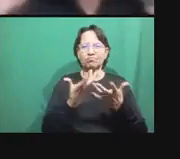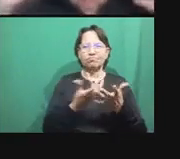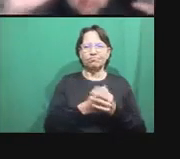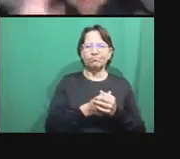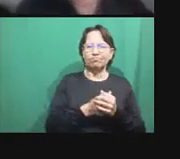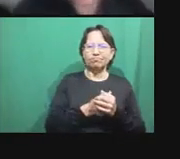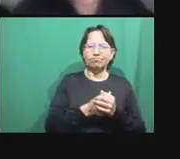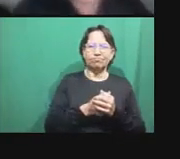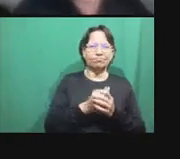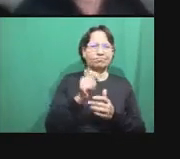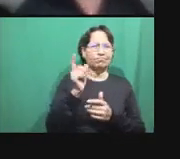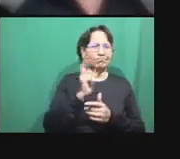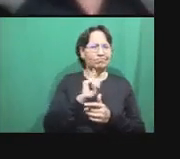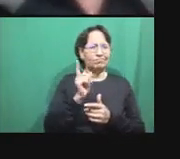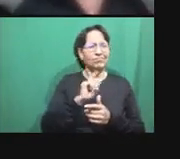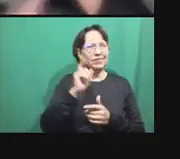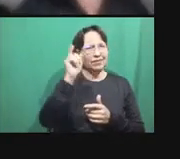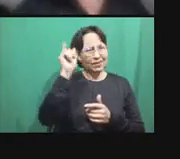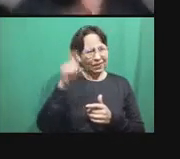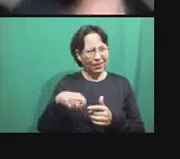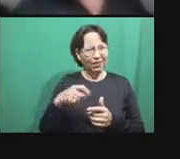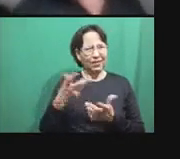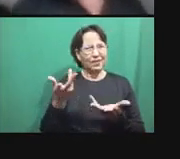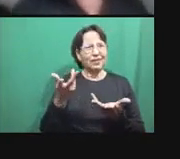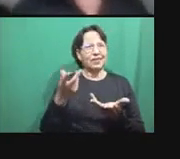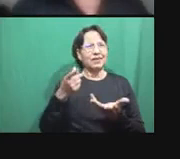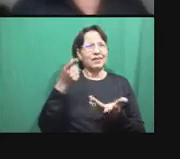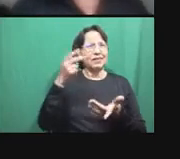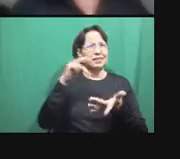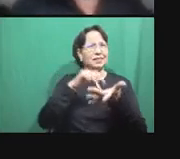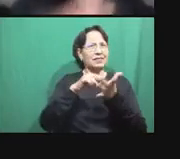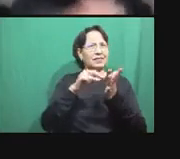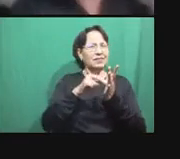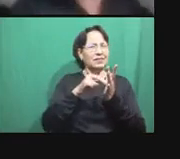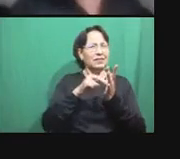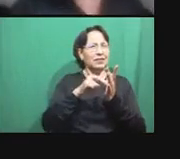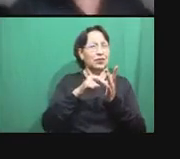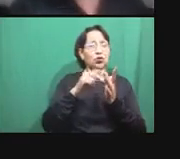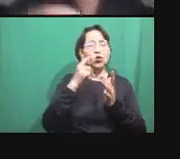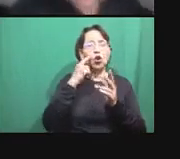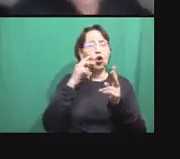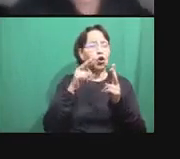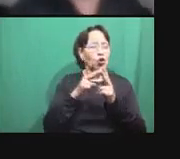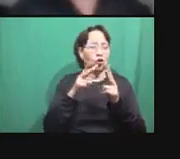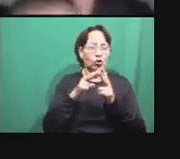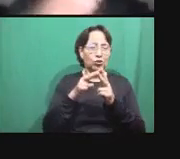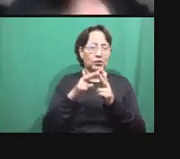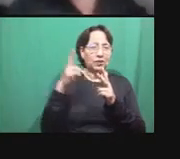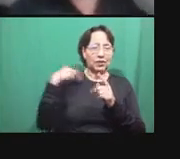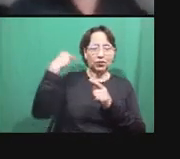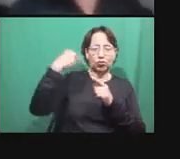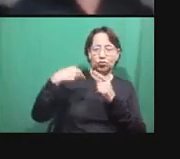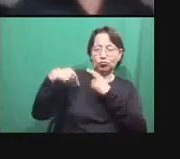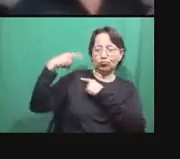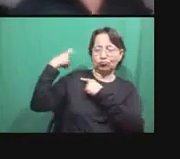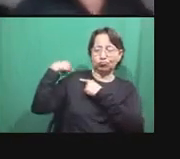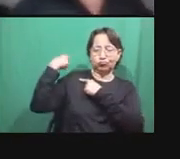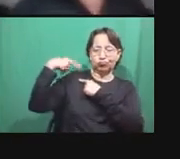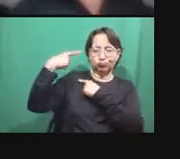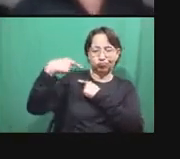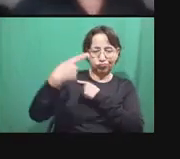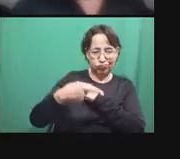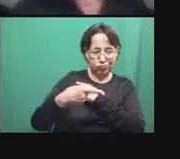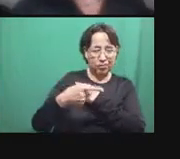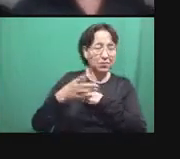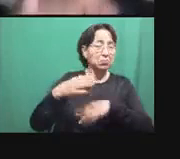correcto, pero lo real es que aquí hay un acto vandálico de desconocer lo que ya subyace en los camellones, en los caminos, en las formas